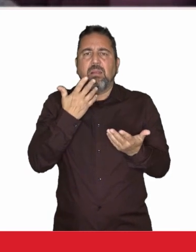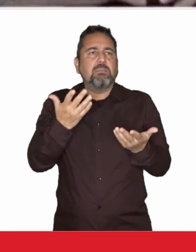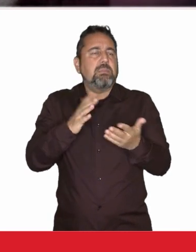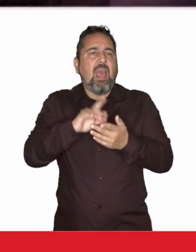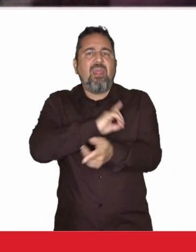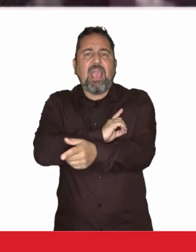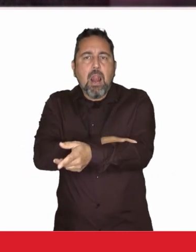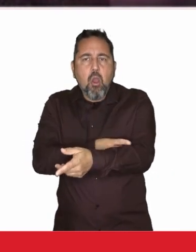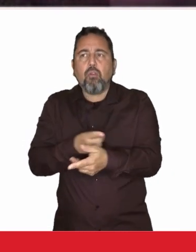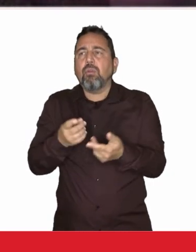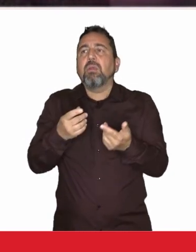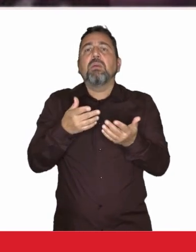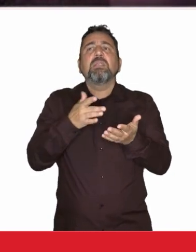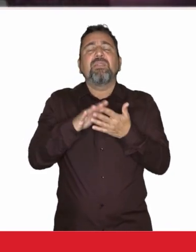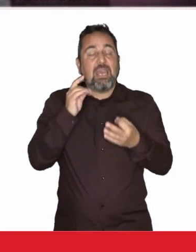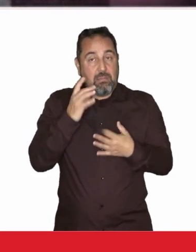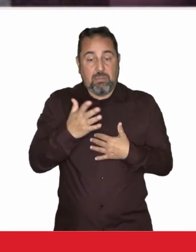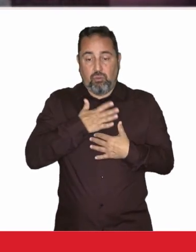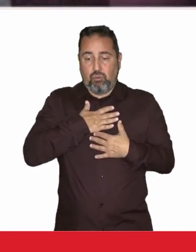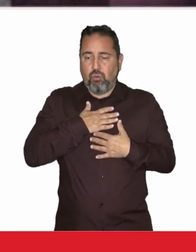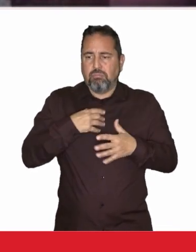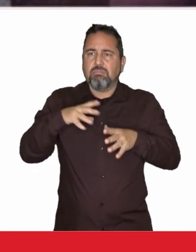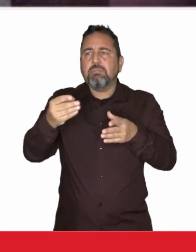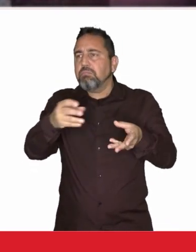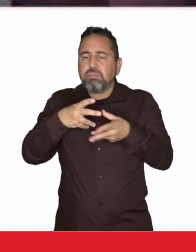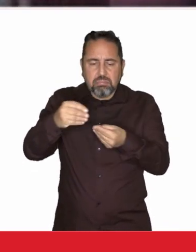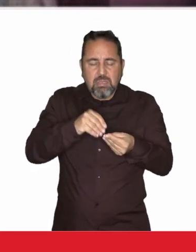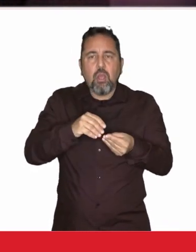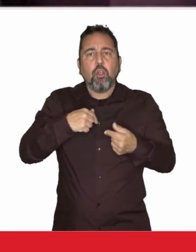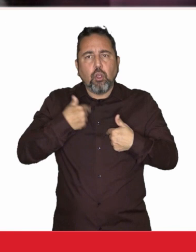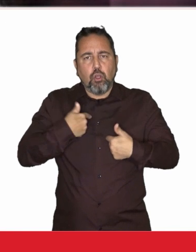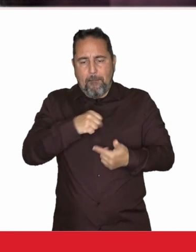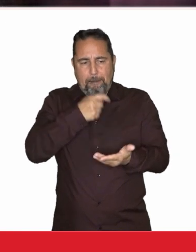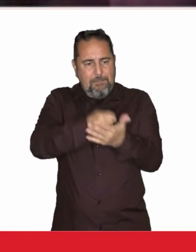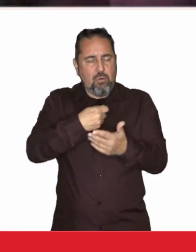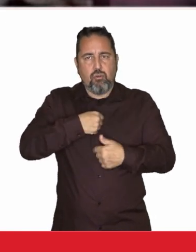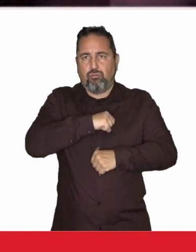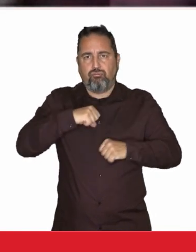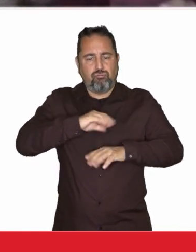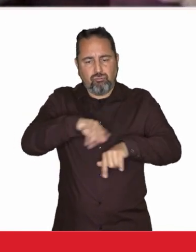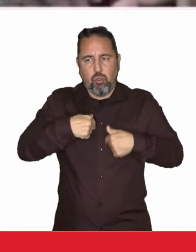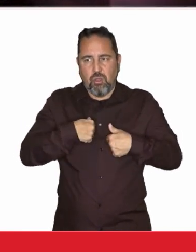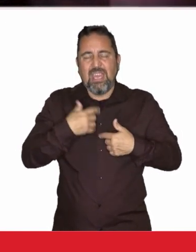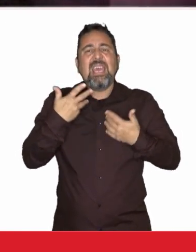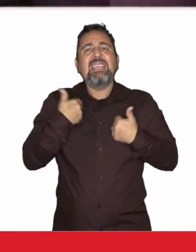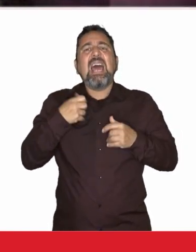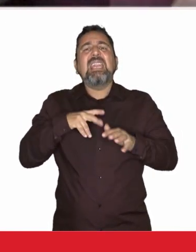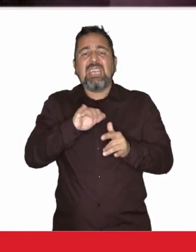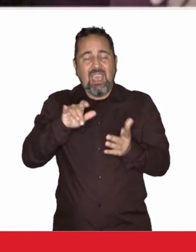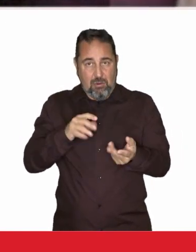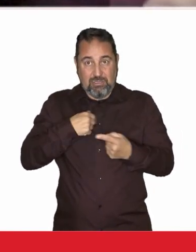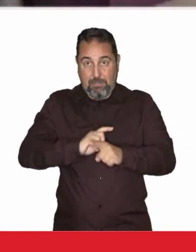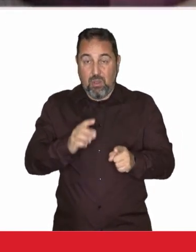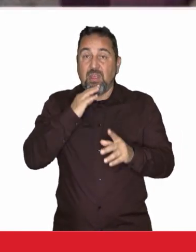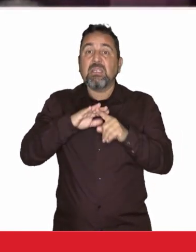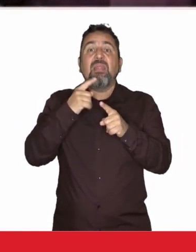tipo, por ejemplo, Decathlon y cosas así, donde me autosirvo y ya hasta me autopago. Hasta te autopago, ¿no? Que ya no hay ni cajeros, que